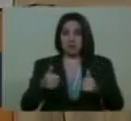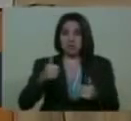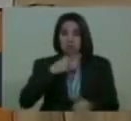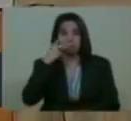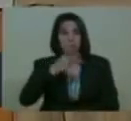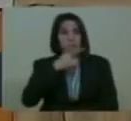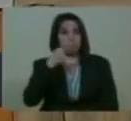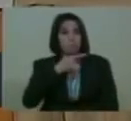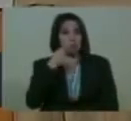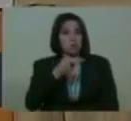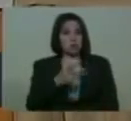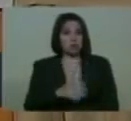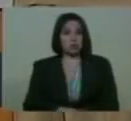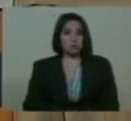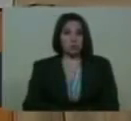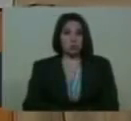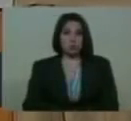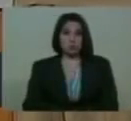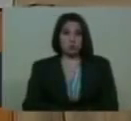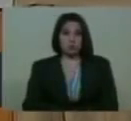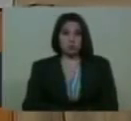político.